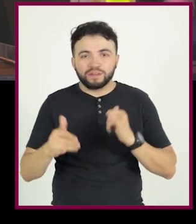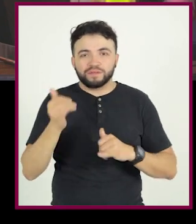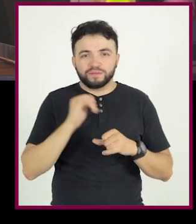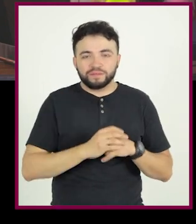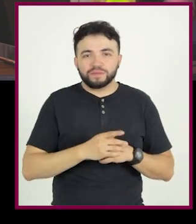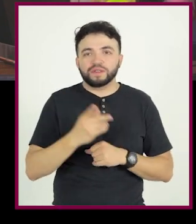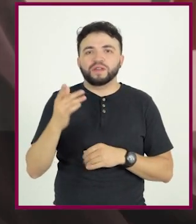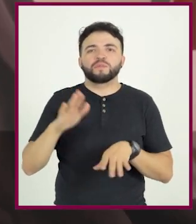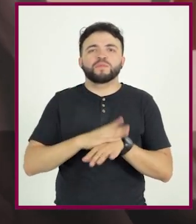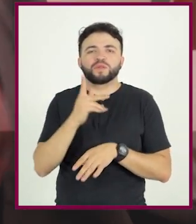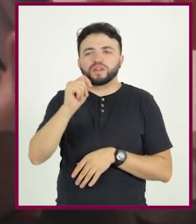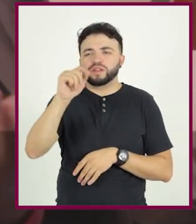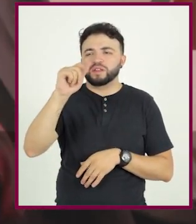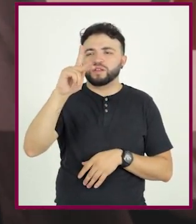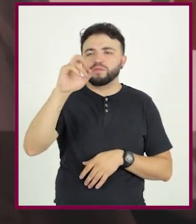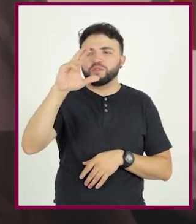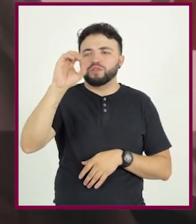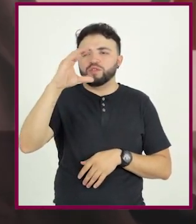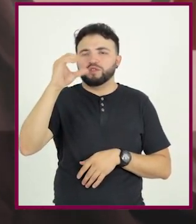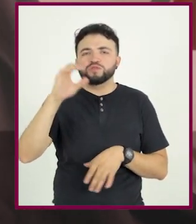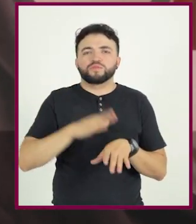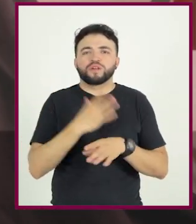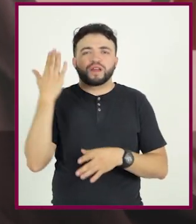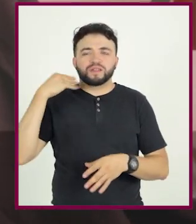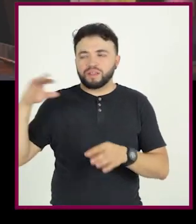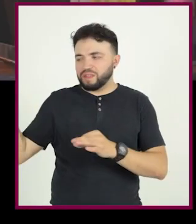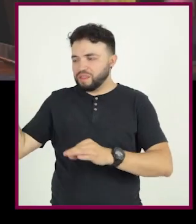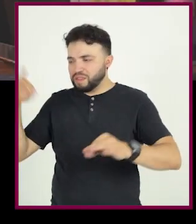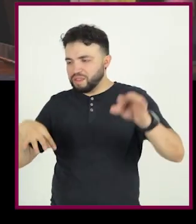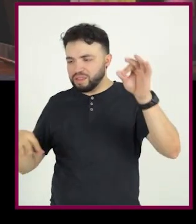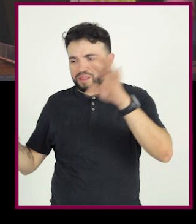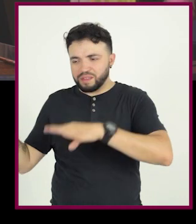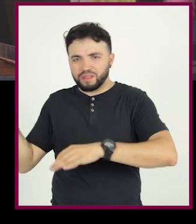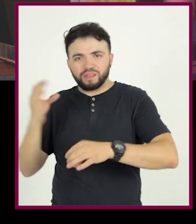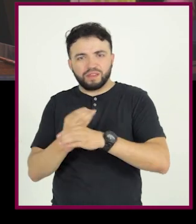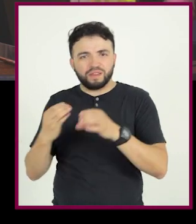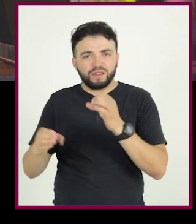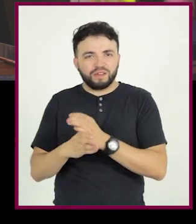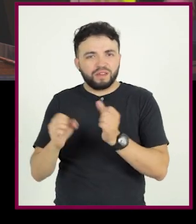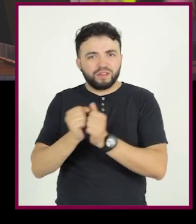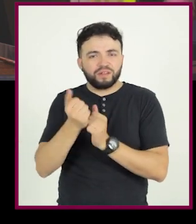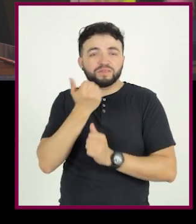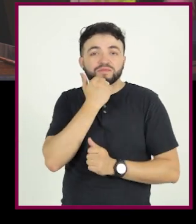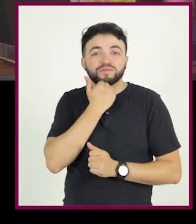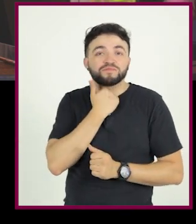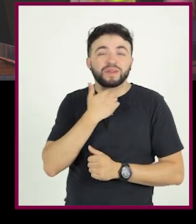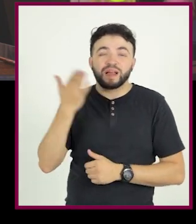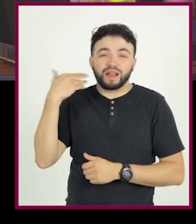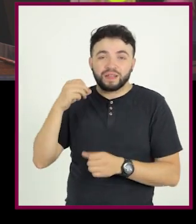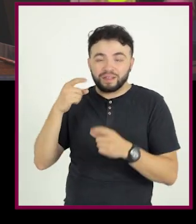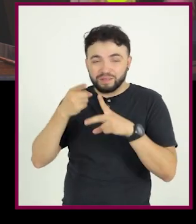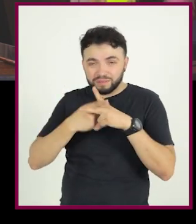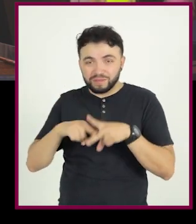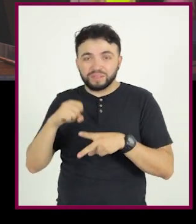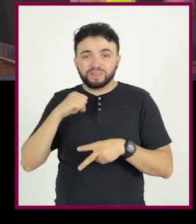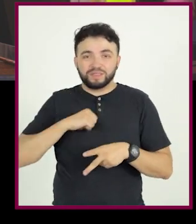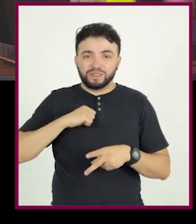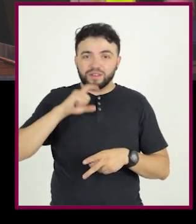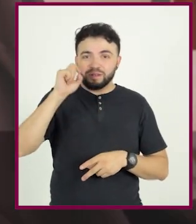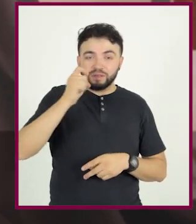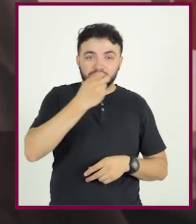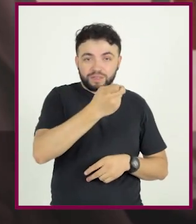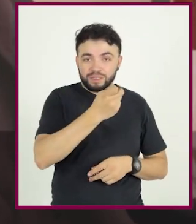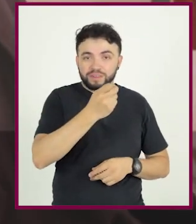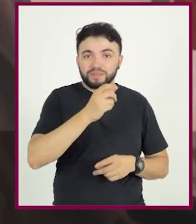infusiones de hojas de naranja o canela mezcladas con alcohol. En el México de principios del siglo XX, estas bebidas se vendían en la